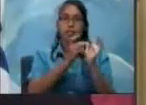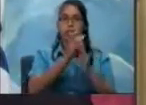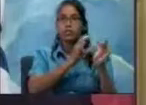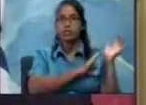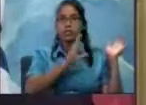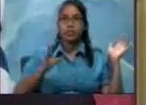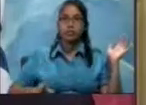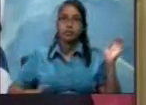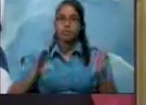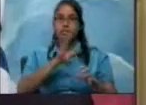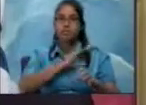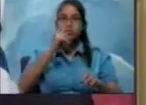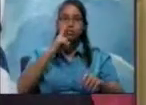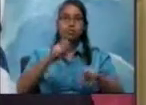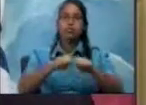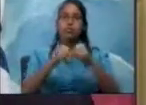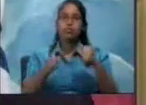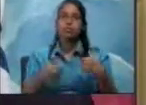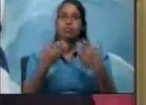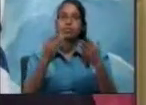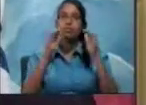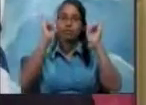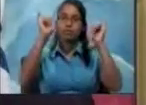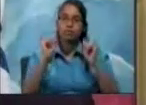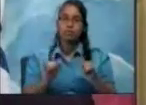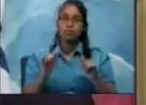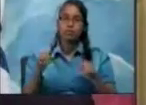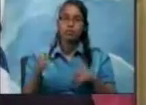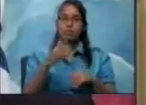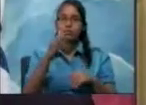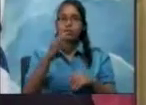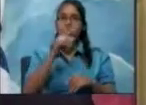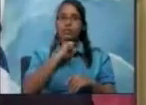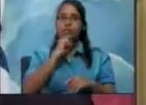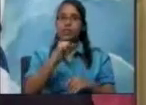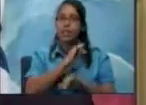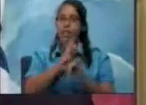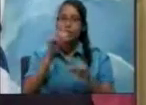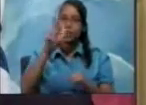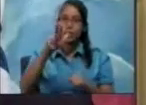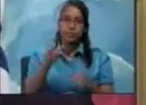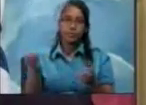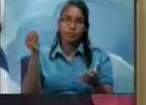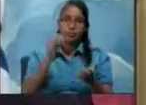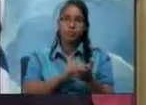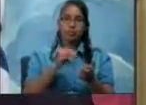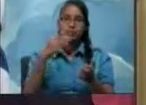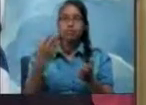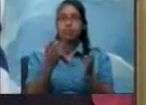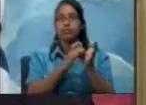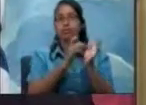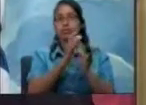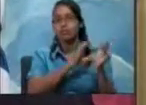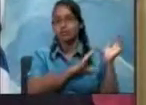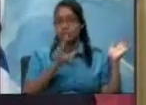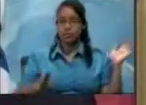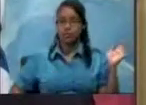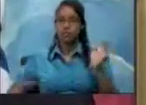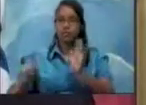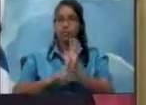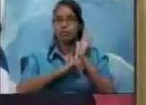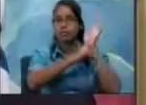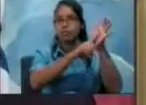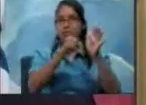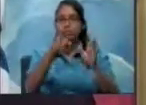pan y les dio y Asimismo del pescado esta era ya la tercera vez que Jesús se manifestaba a sus discípulos